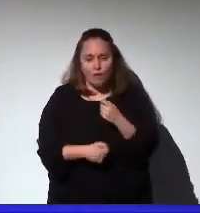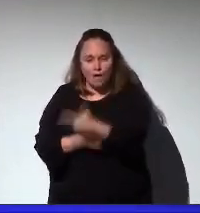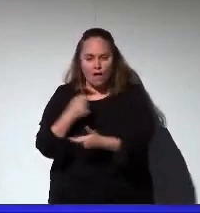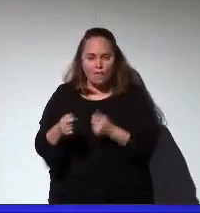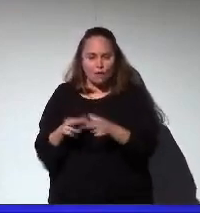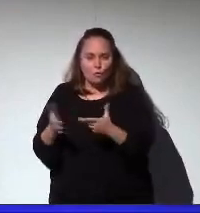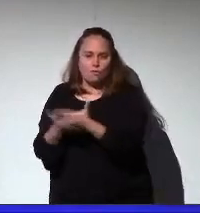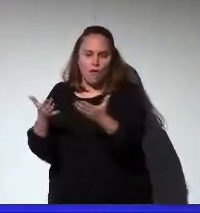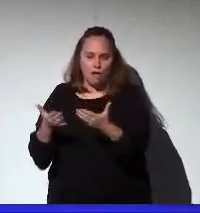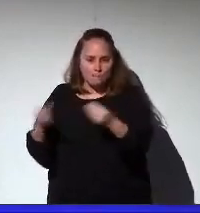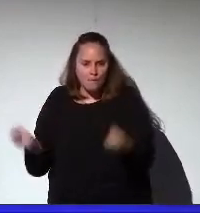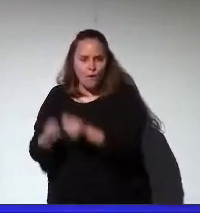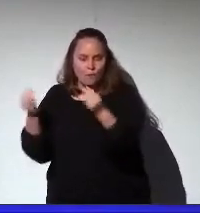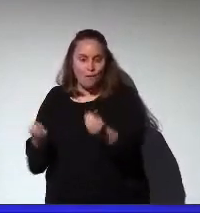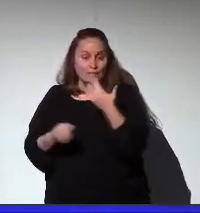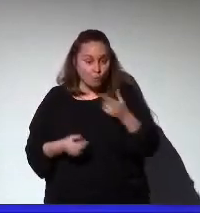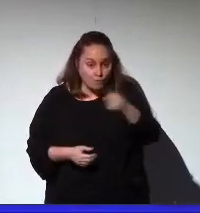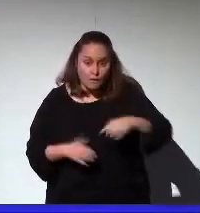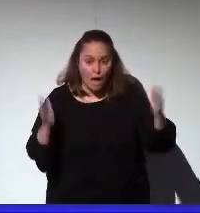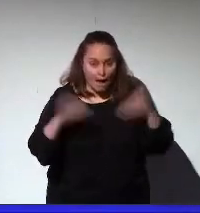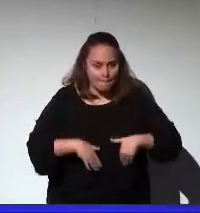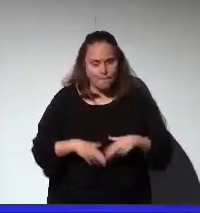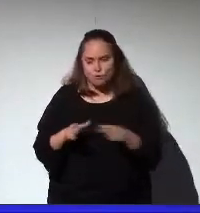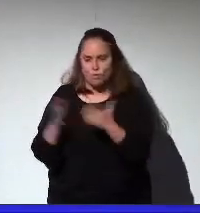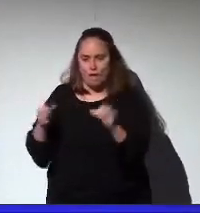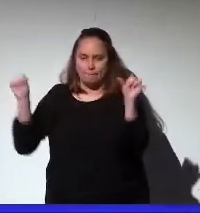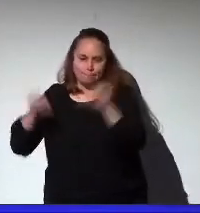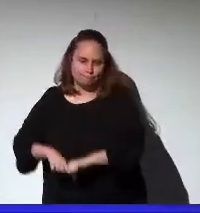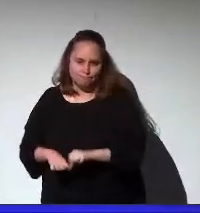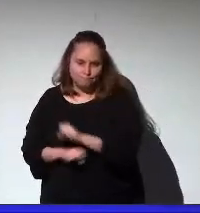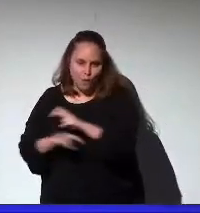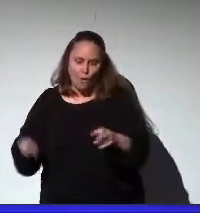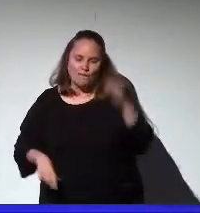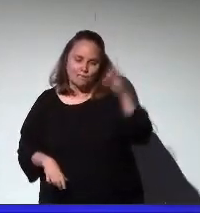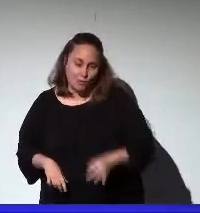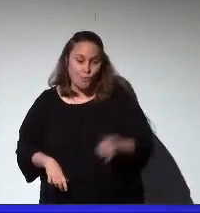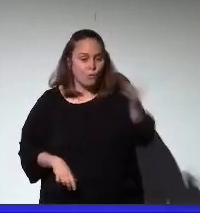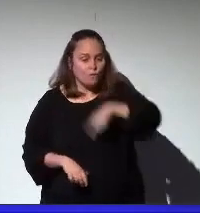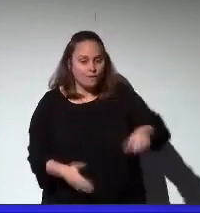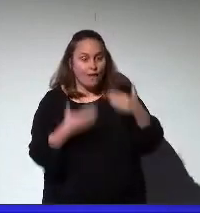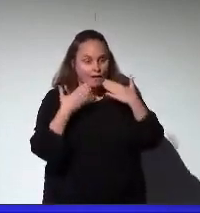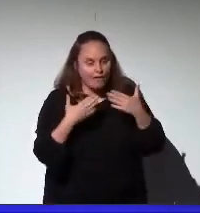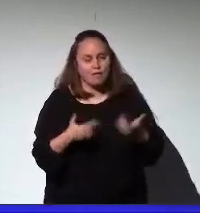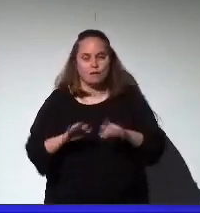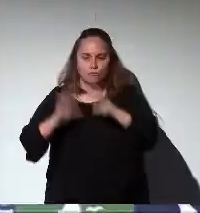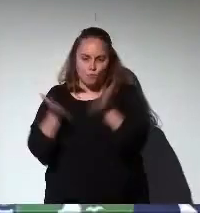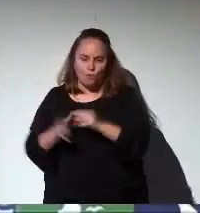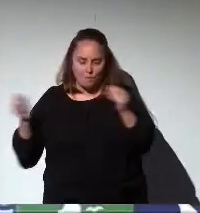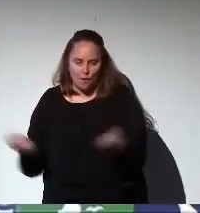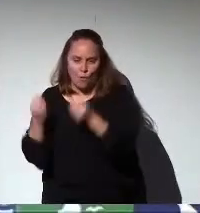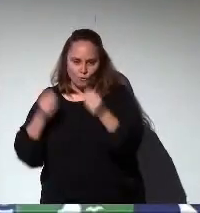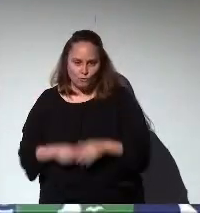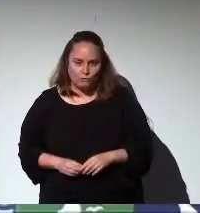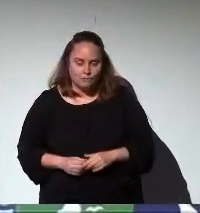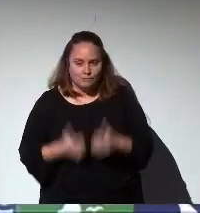sería mucho peor si no hubiera voluntariado, y ustedes hacen posible un mundo mucho mejor. Muchas gracias.